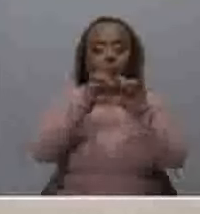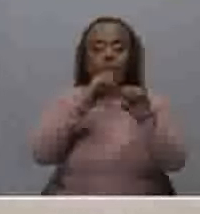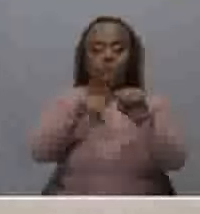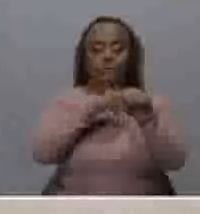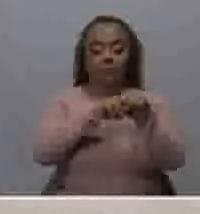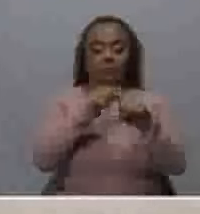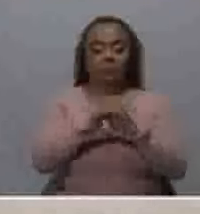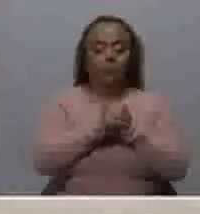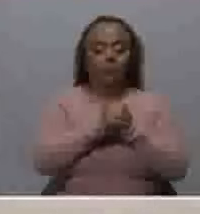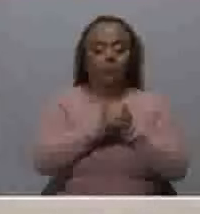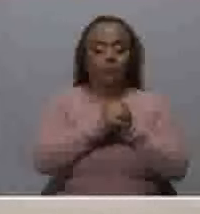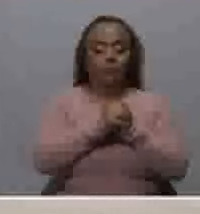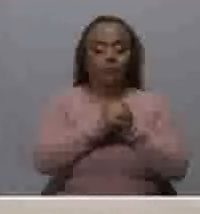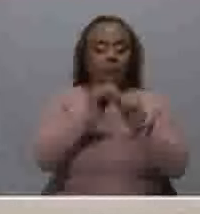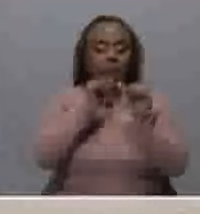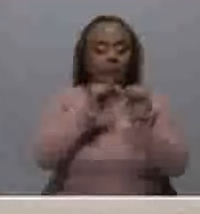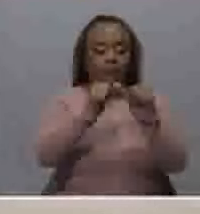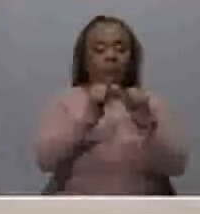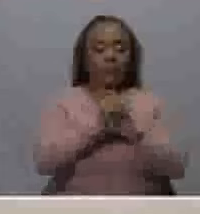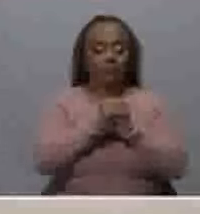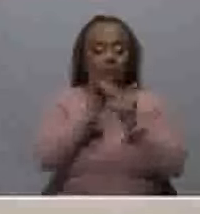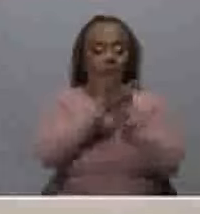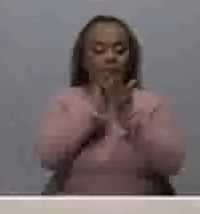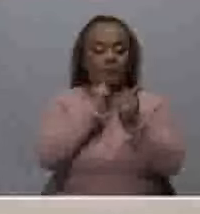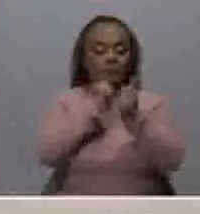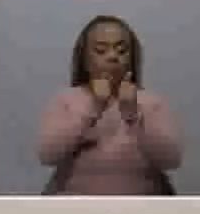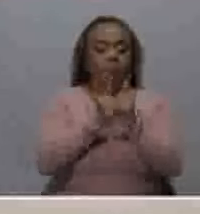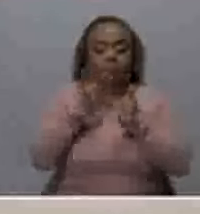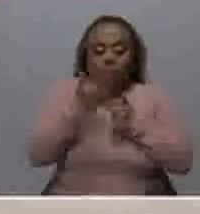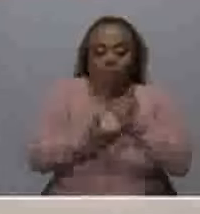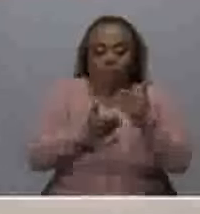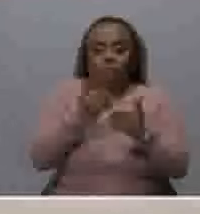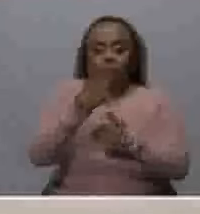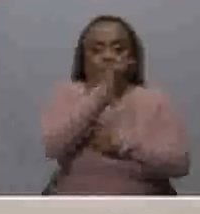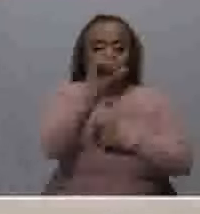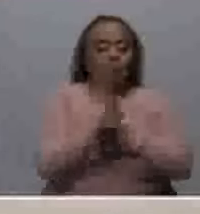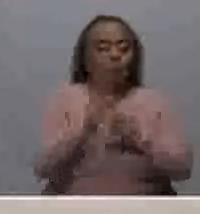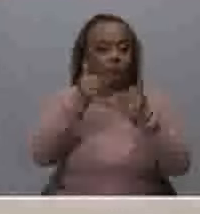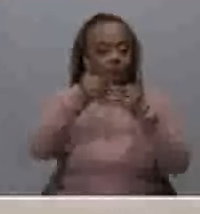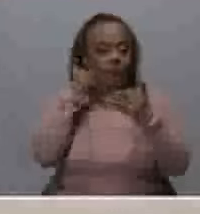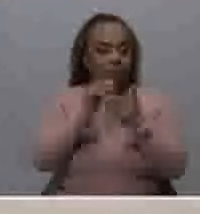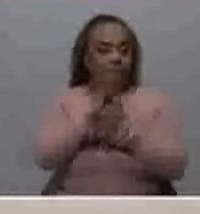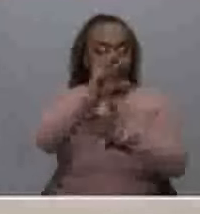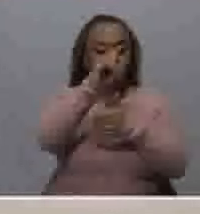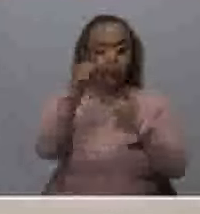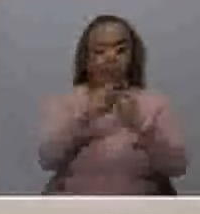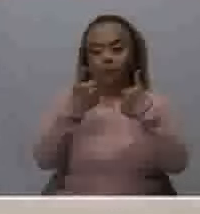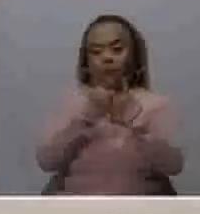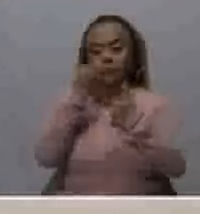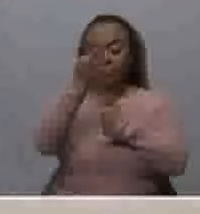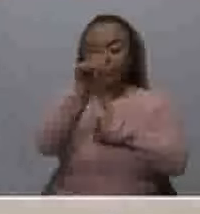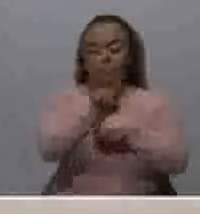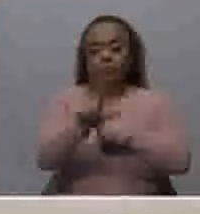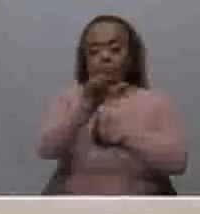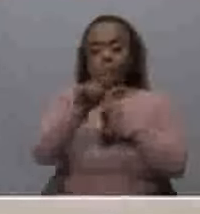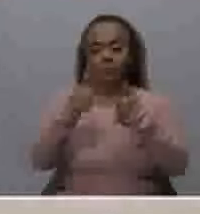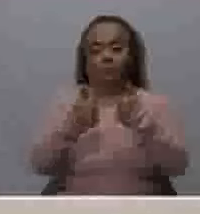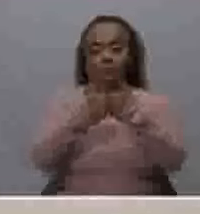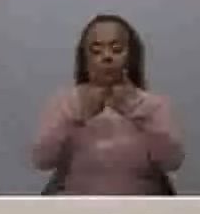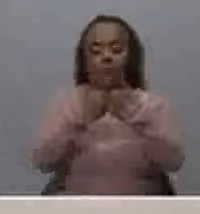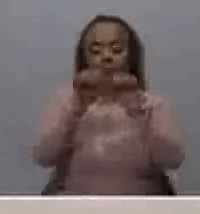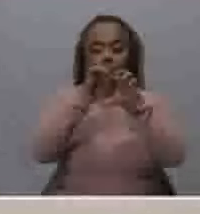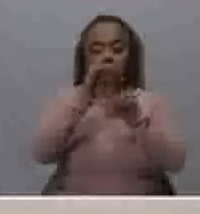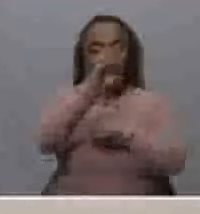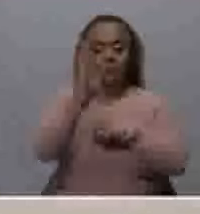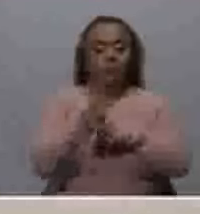selección vamos a seguir dándole este seguimiento paso a paso de Costa Rica previo a su debut el próximo lunes ante la selección de